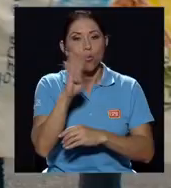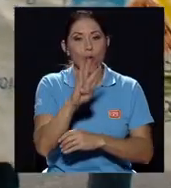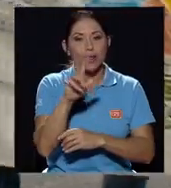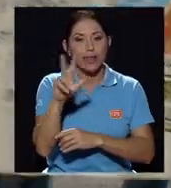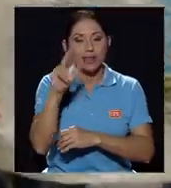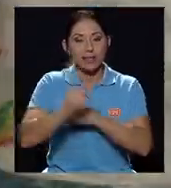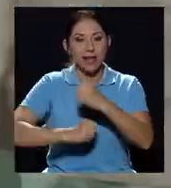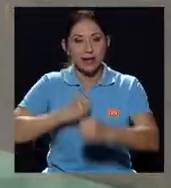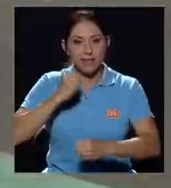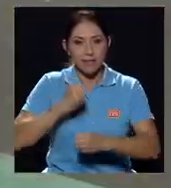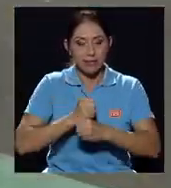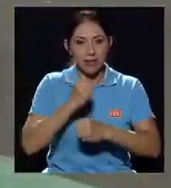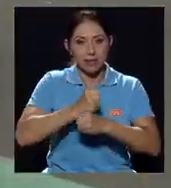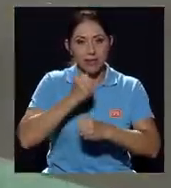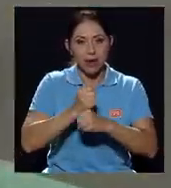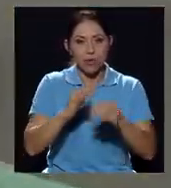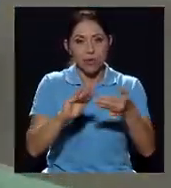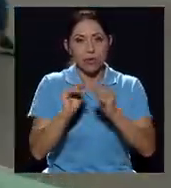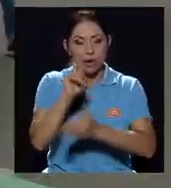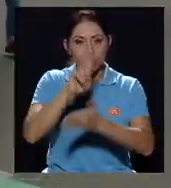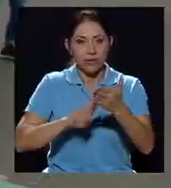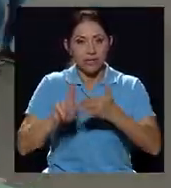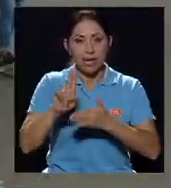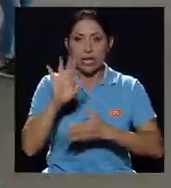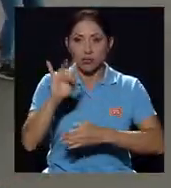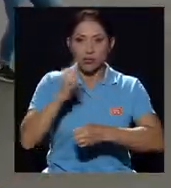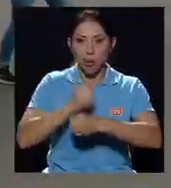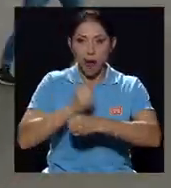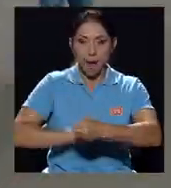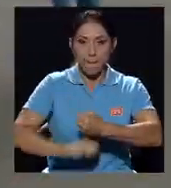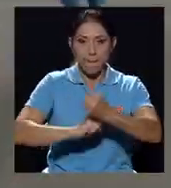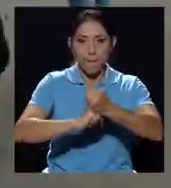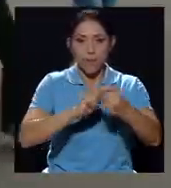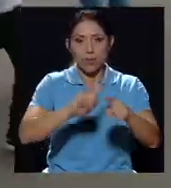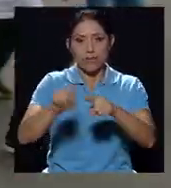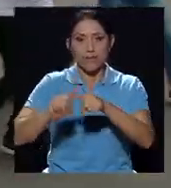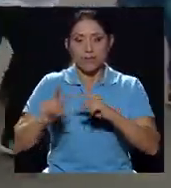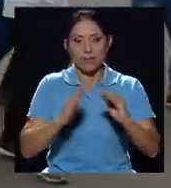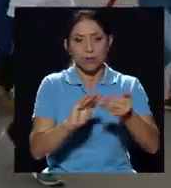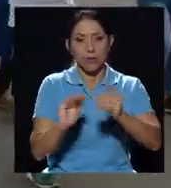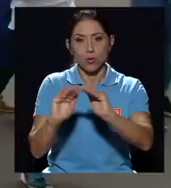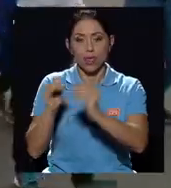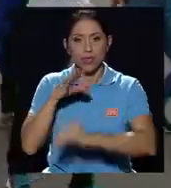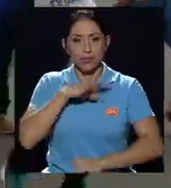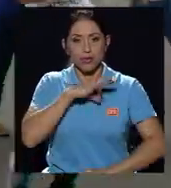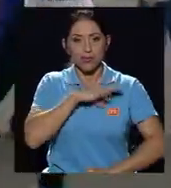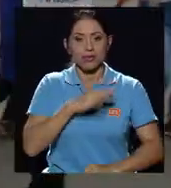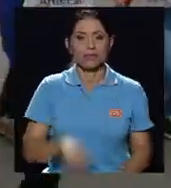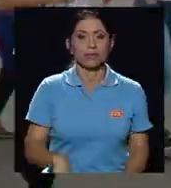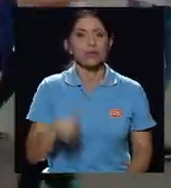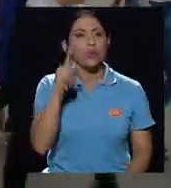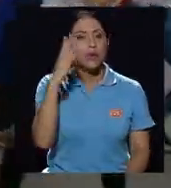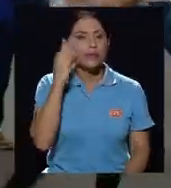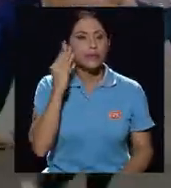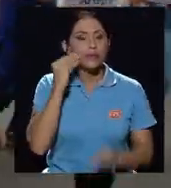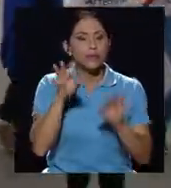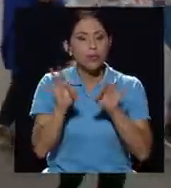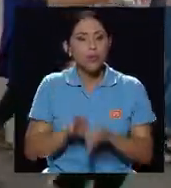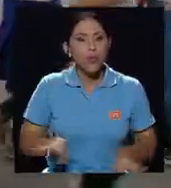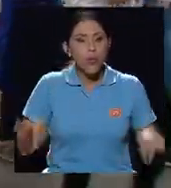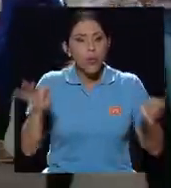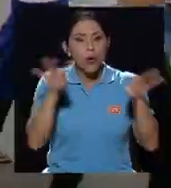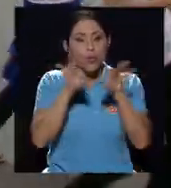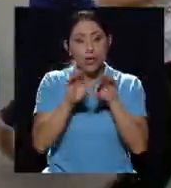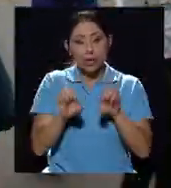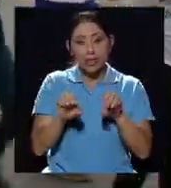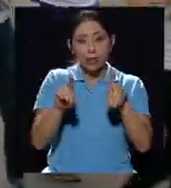comunal universitario y su aporte a las diferentes comunidades beneficiadas. Es una experiencia muy importante, formativa,